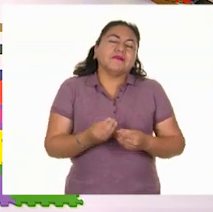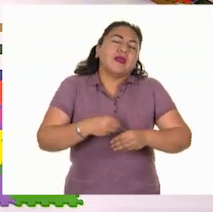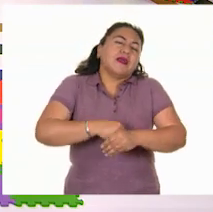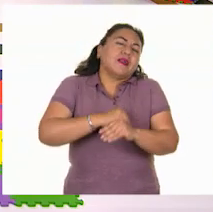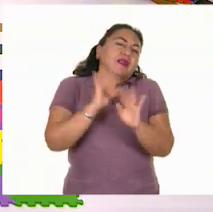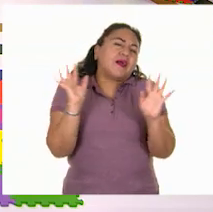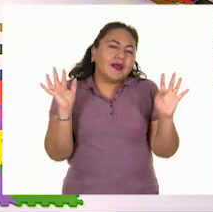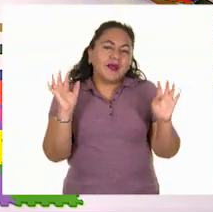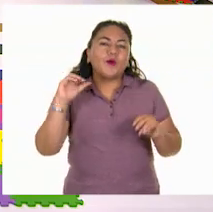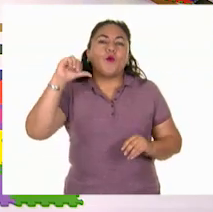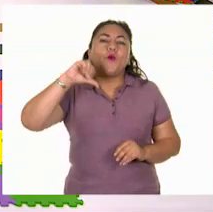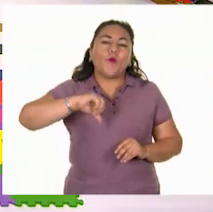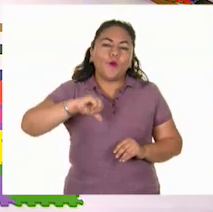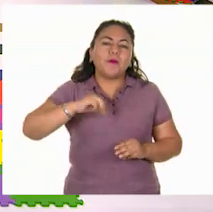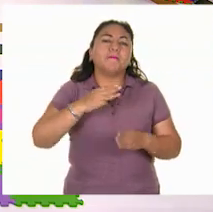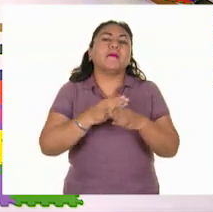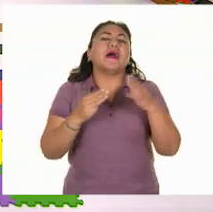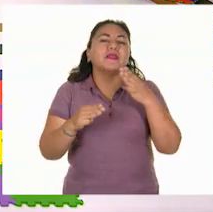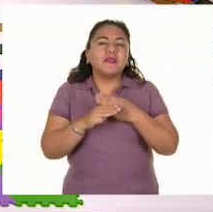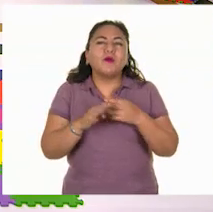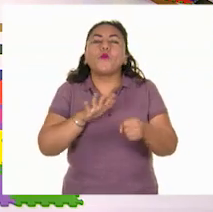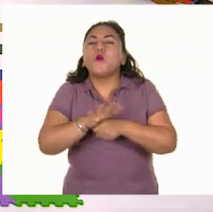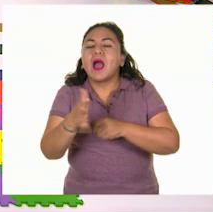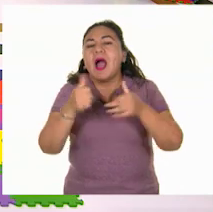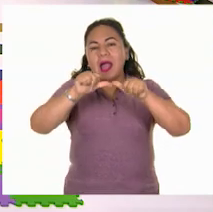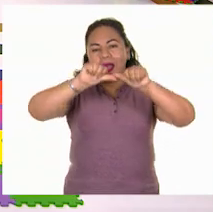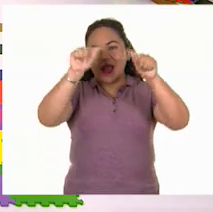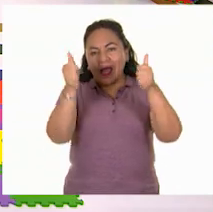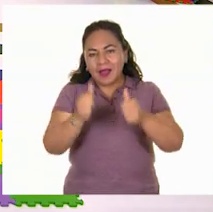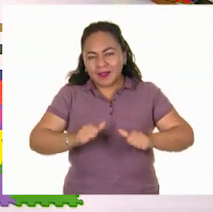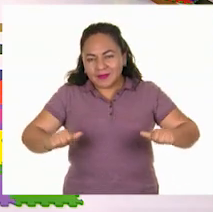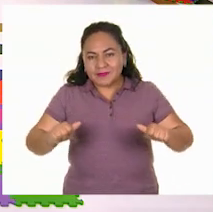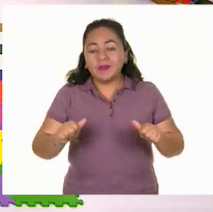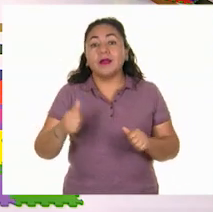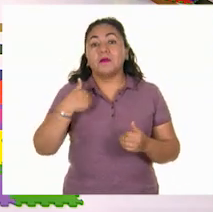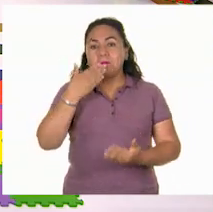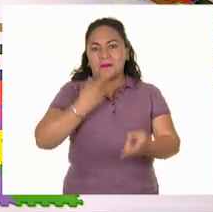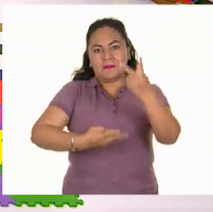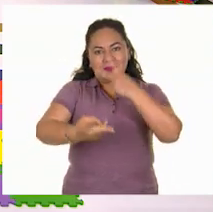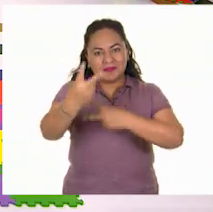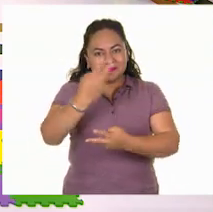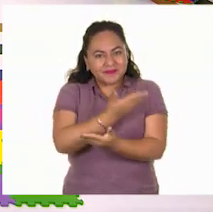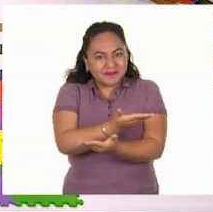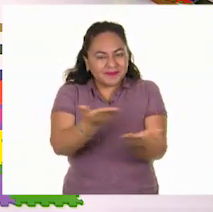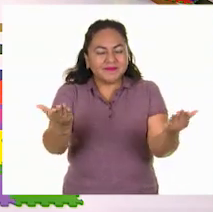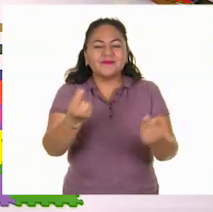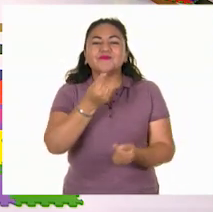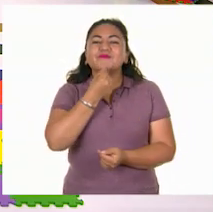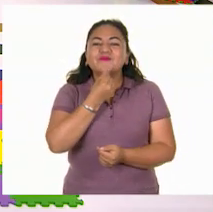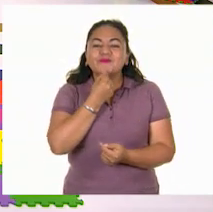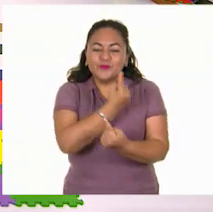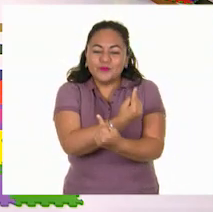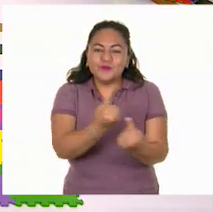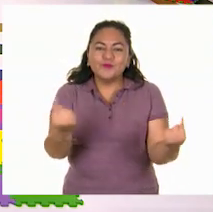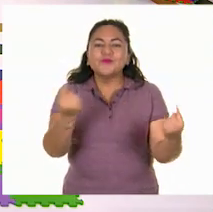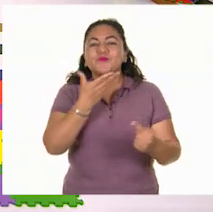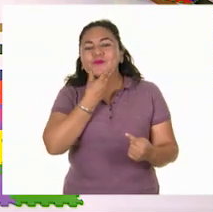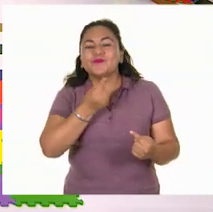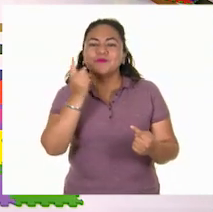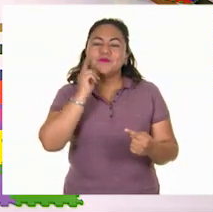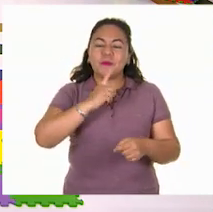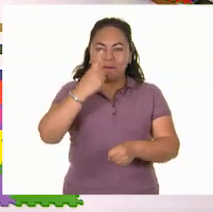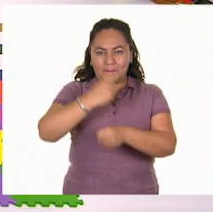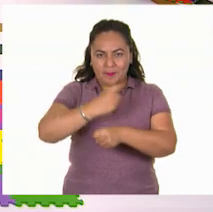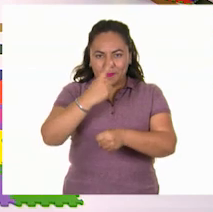obviamente estamos en la asignatura de artes, así que les doy la bienvenida a todas las niñas y a los niños de primer grado.